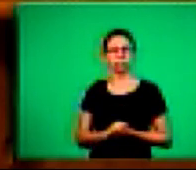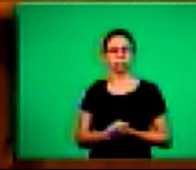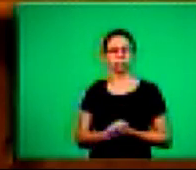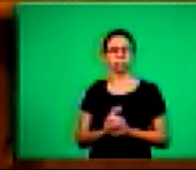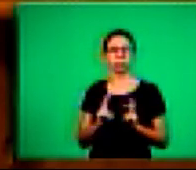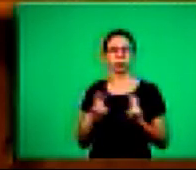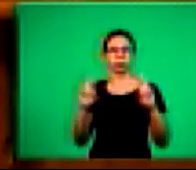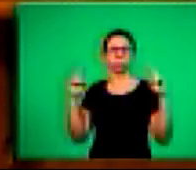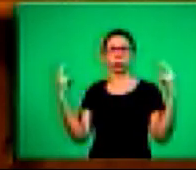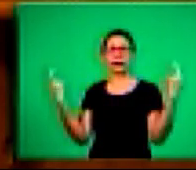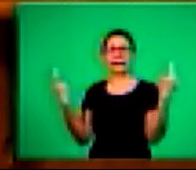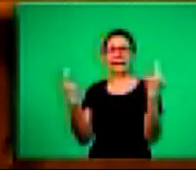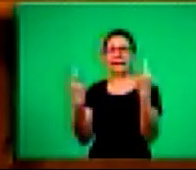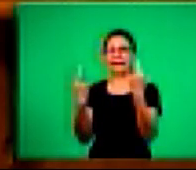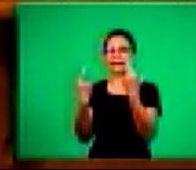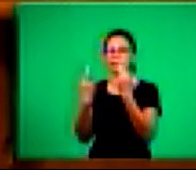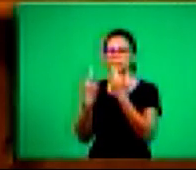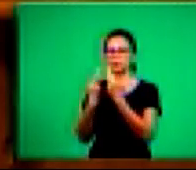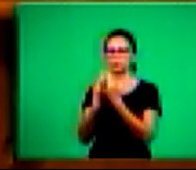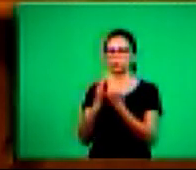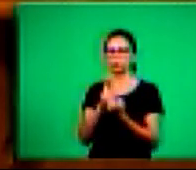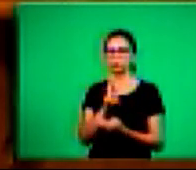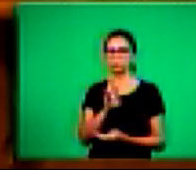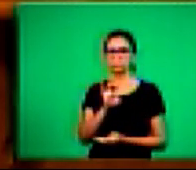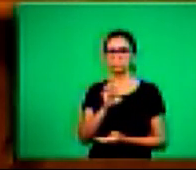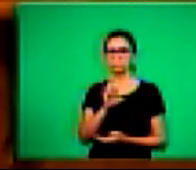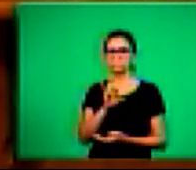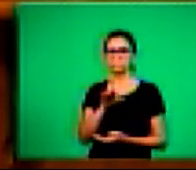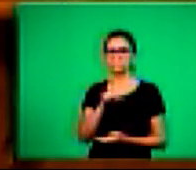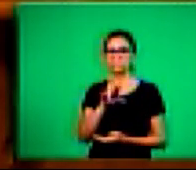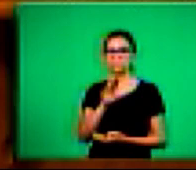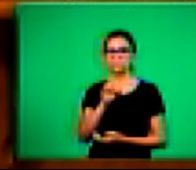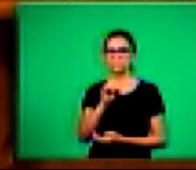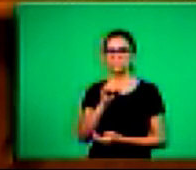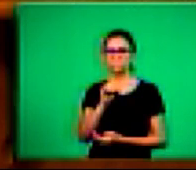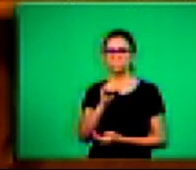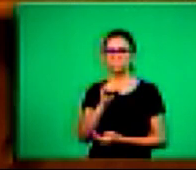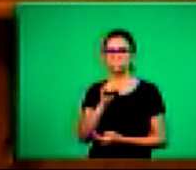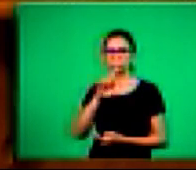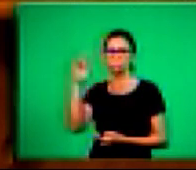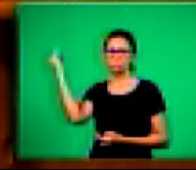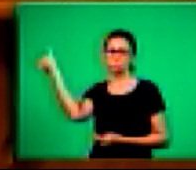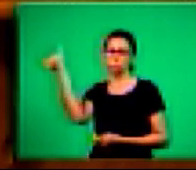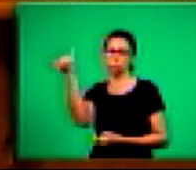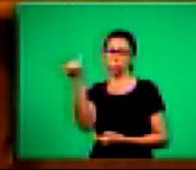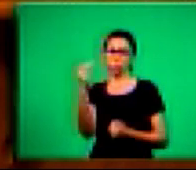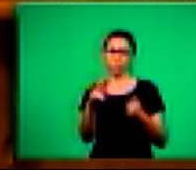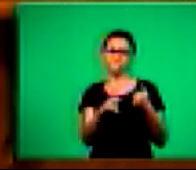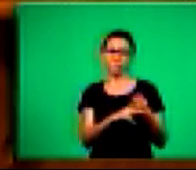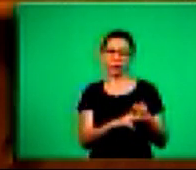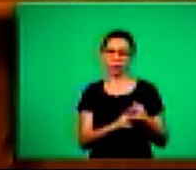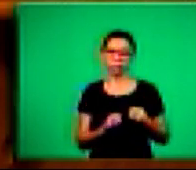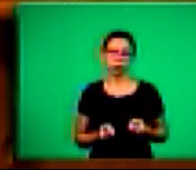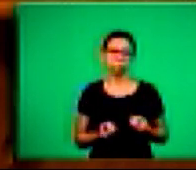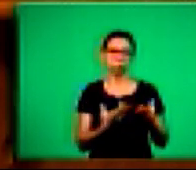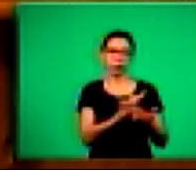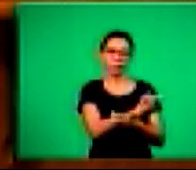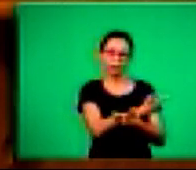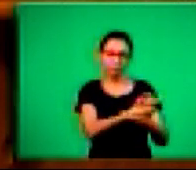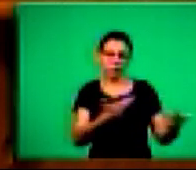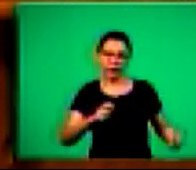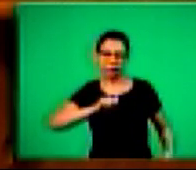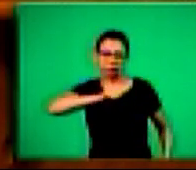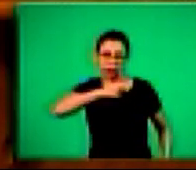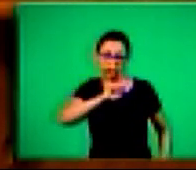del señor jesús cuando les dice yo te daré las llaves del reino no le habla sólo de una llave sino de las llaves